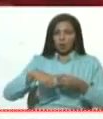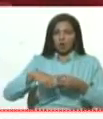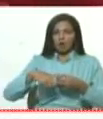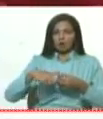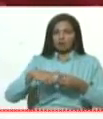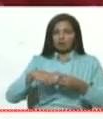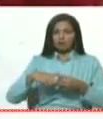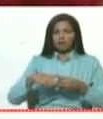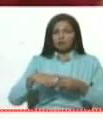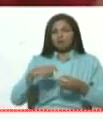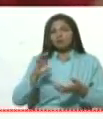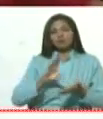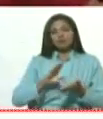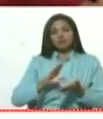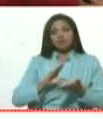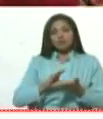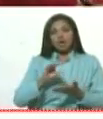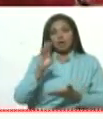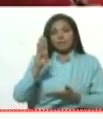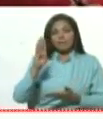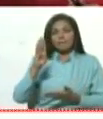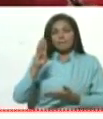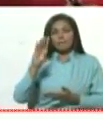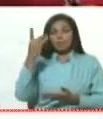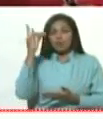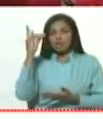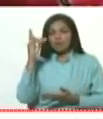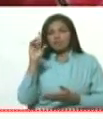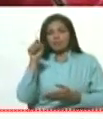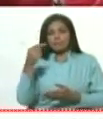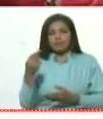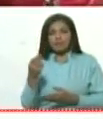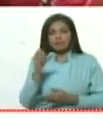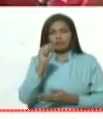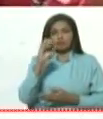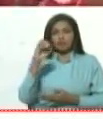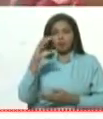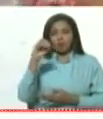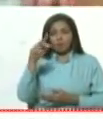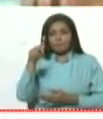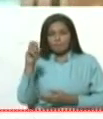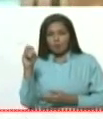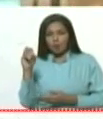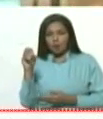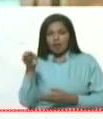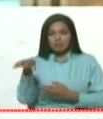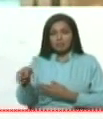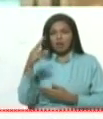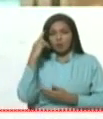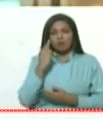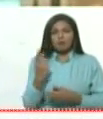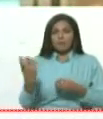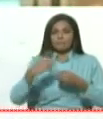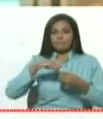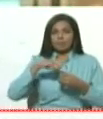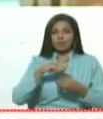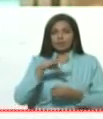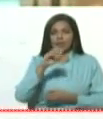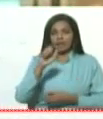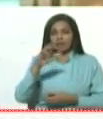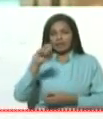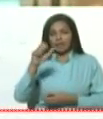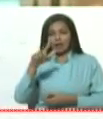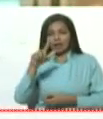Ciudad Bolivia y Socopó. Bienvenidas. En el estado Bolívar se incorpora Caicara